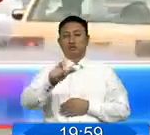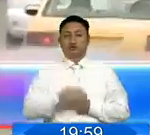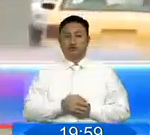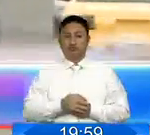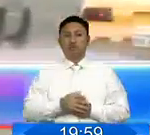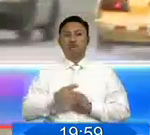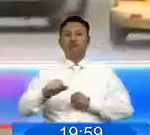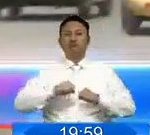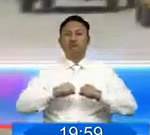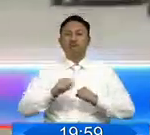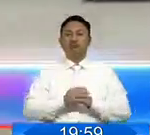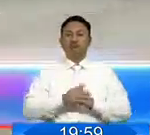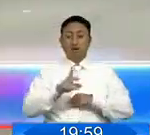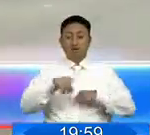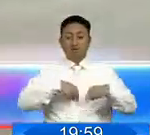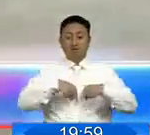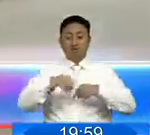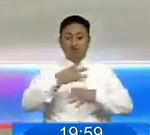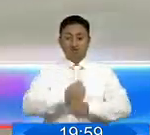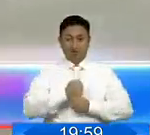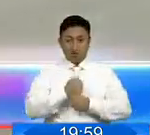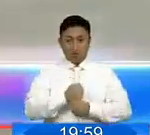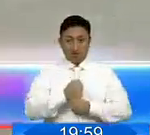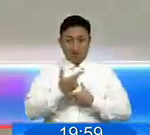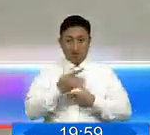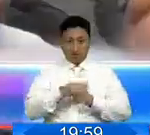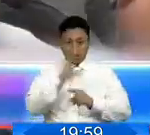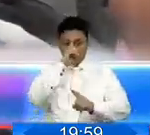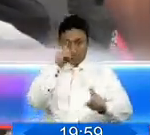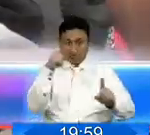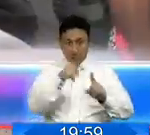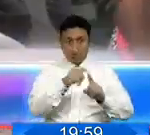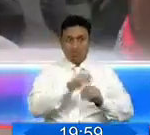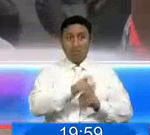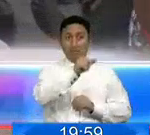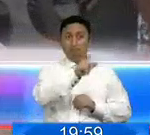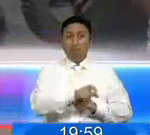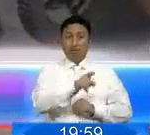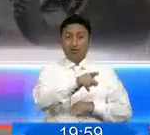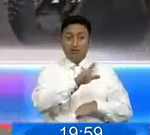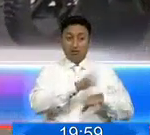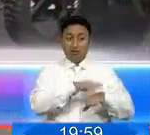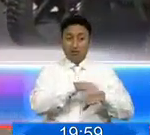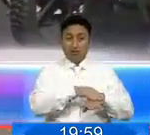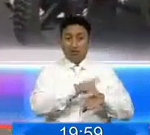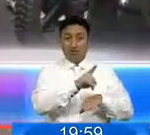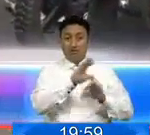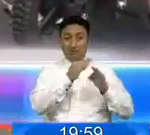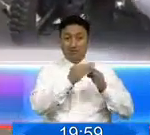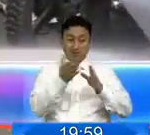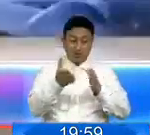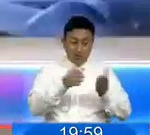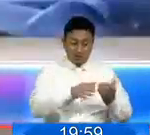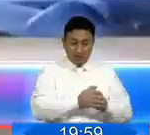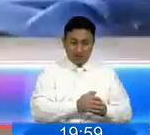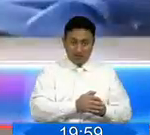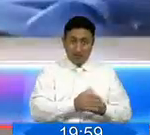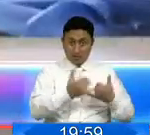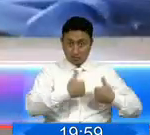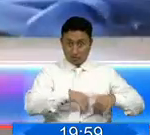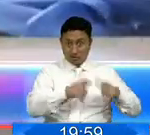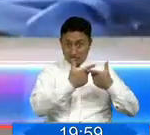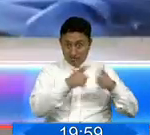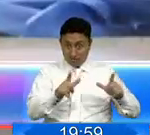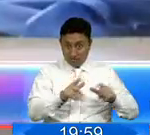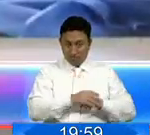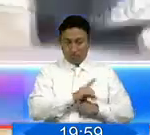operativo denominado Movilidad Segura estaba dirigido a evitar que los responsables del dolor en cientos de familias ecuatorianas respondan